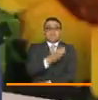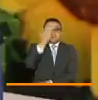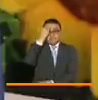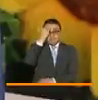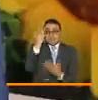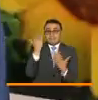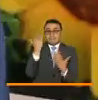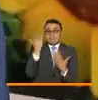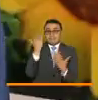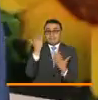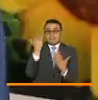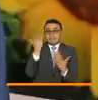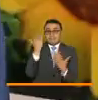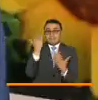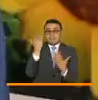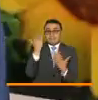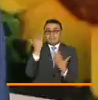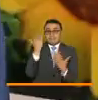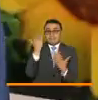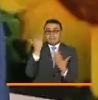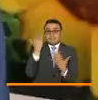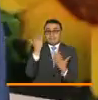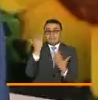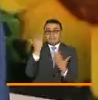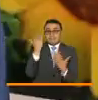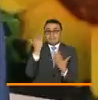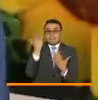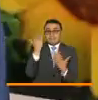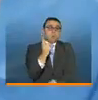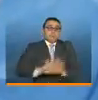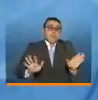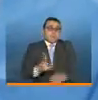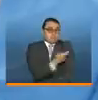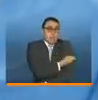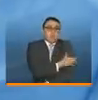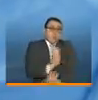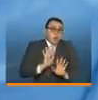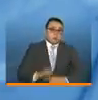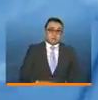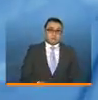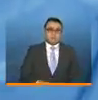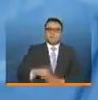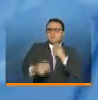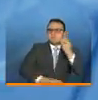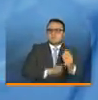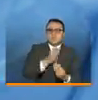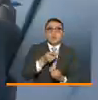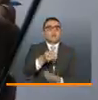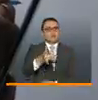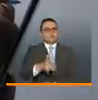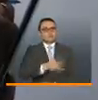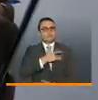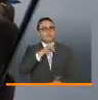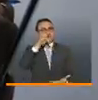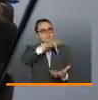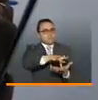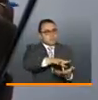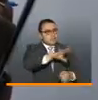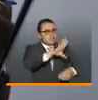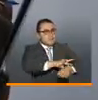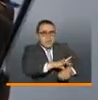y la única manera que tenemos para frenar pues la pandemia, que se acerquen a médicos y a personas que